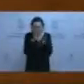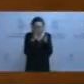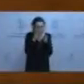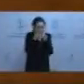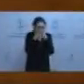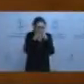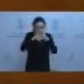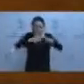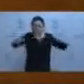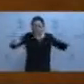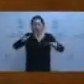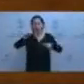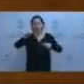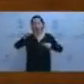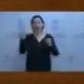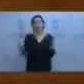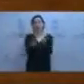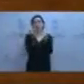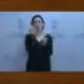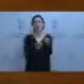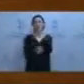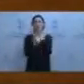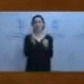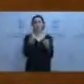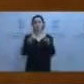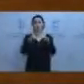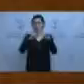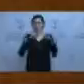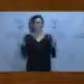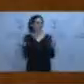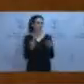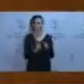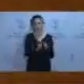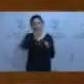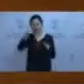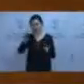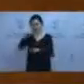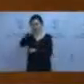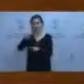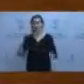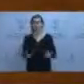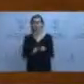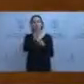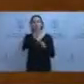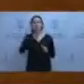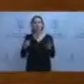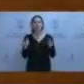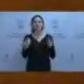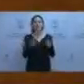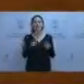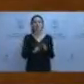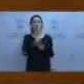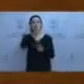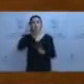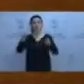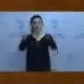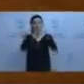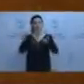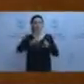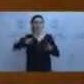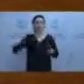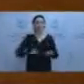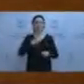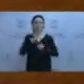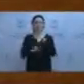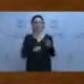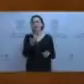actividad económica de la región. Eso es lo que nos molesta. Que dejen excluidas a gente, que dejen excluidas a sectores, que dejen excluidas a empresas, por ejemplo, las empresas